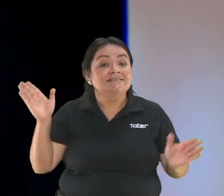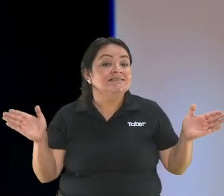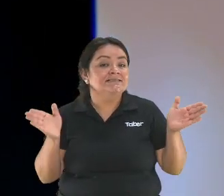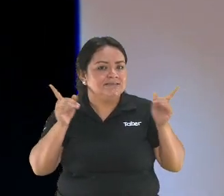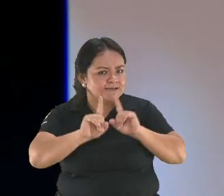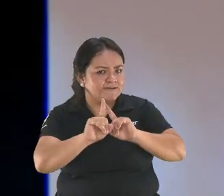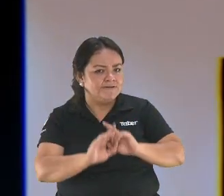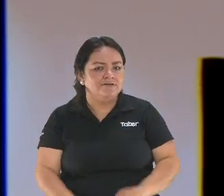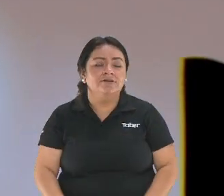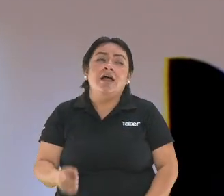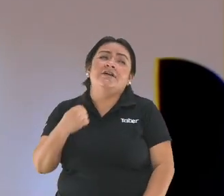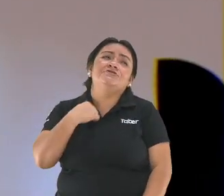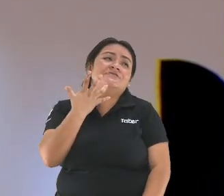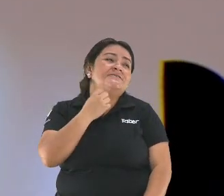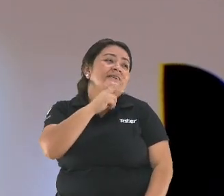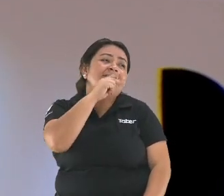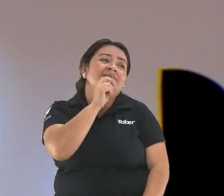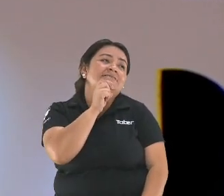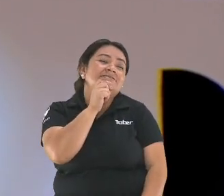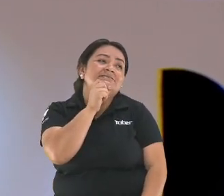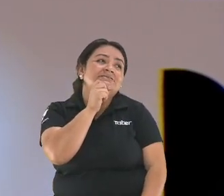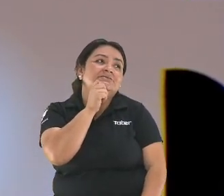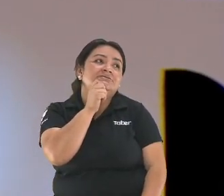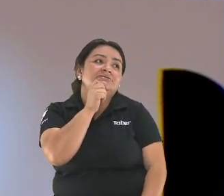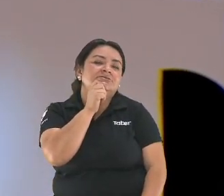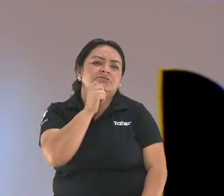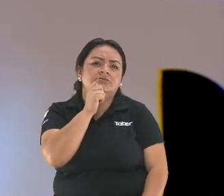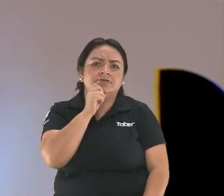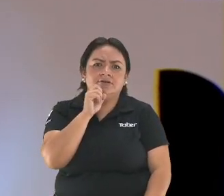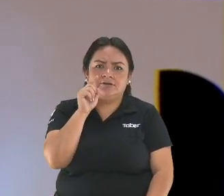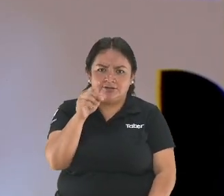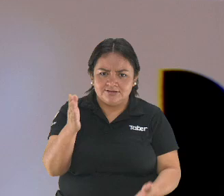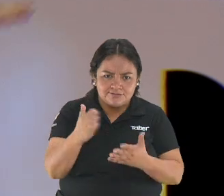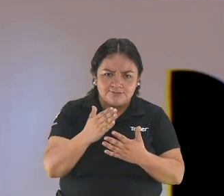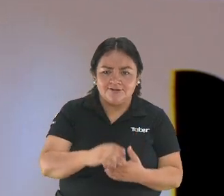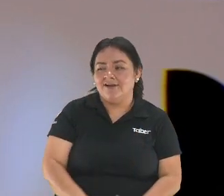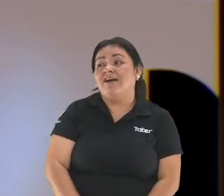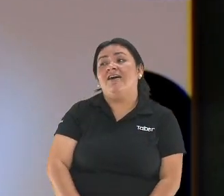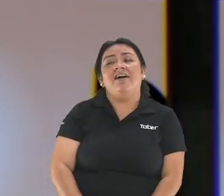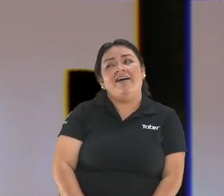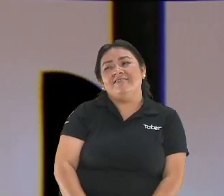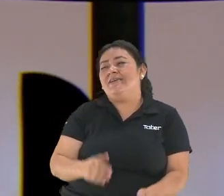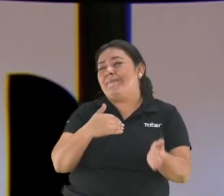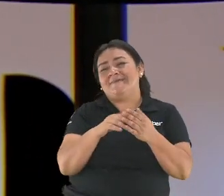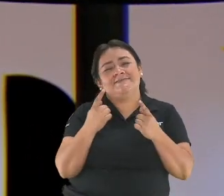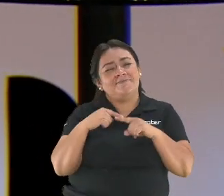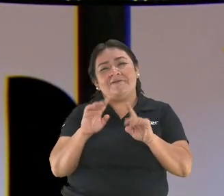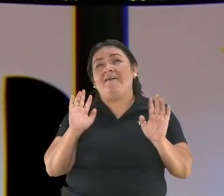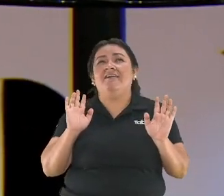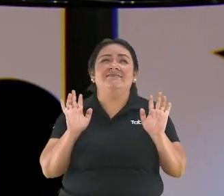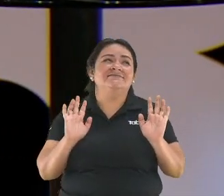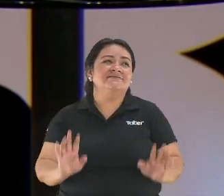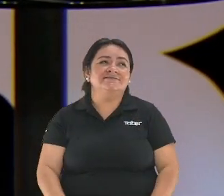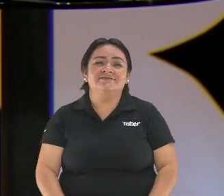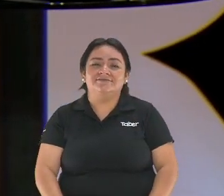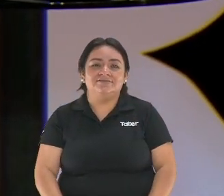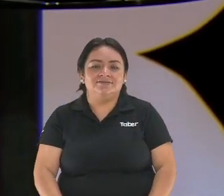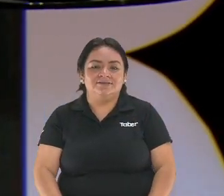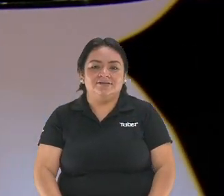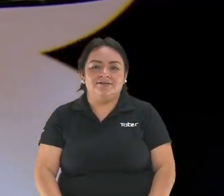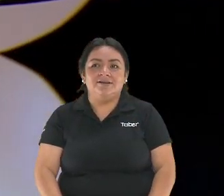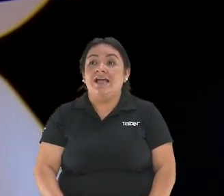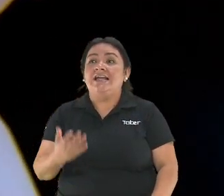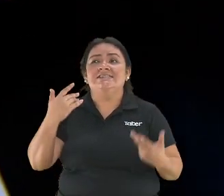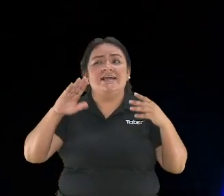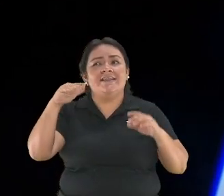yo quisiera hablar inglés y está estudiando es que empecé pero hay ya